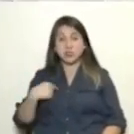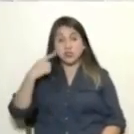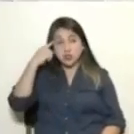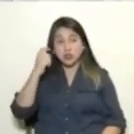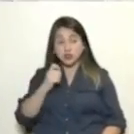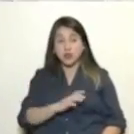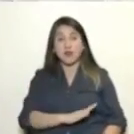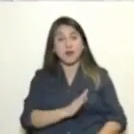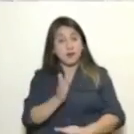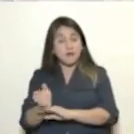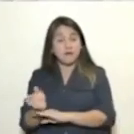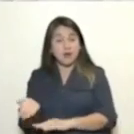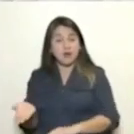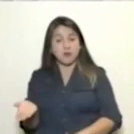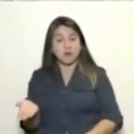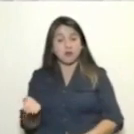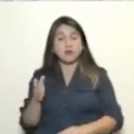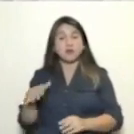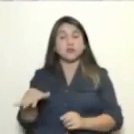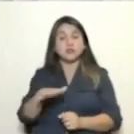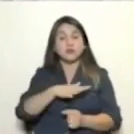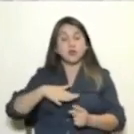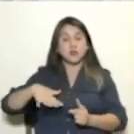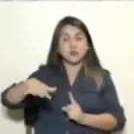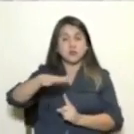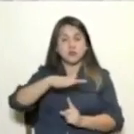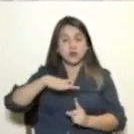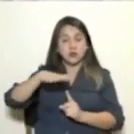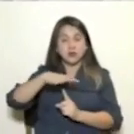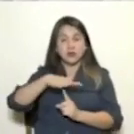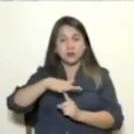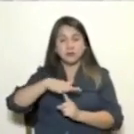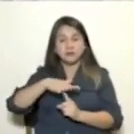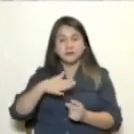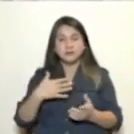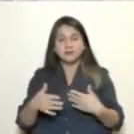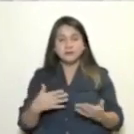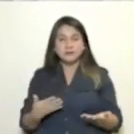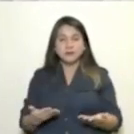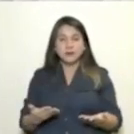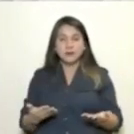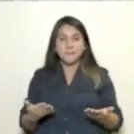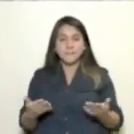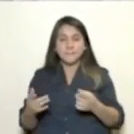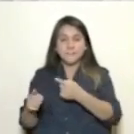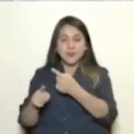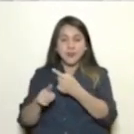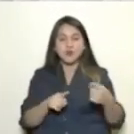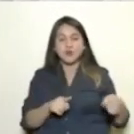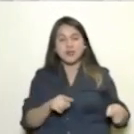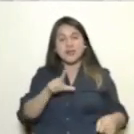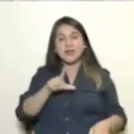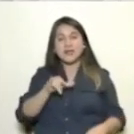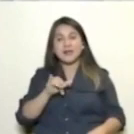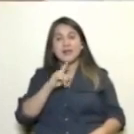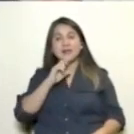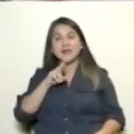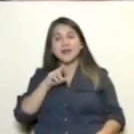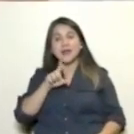vamos en una situación en donde el multilateralismo